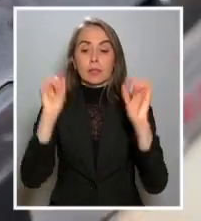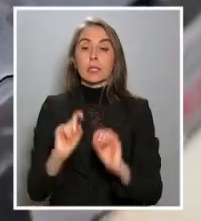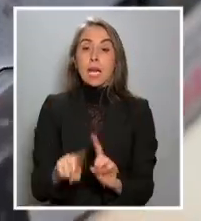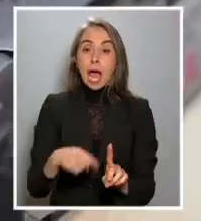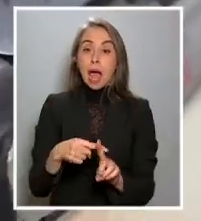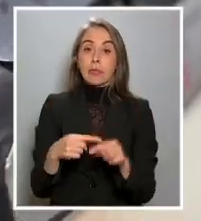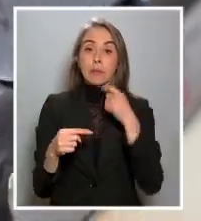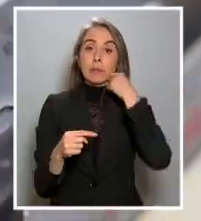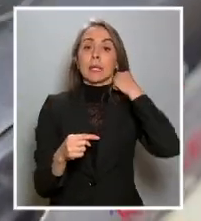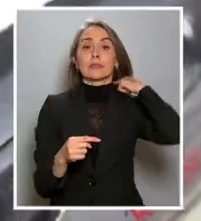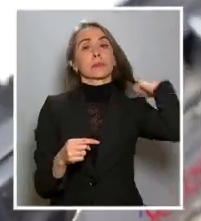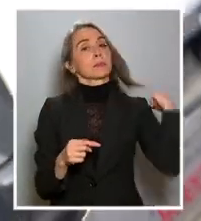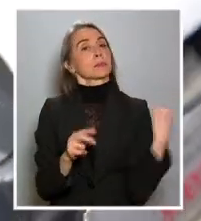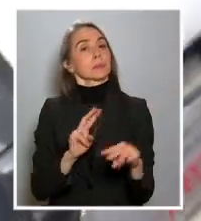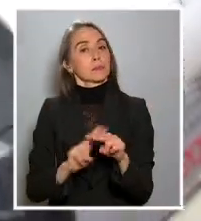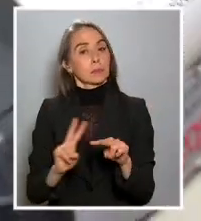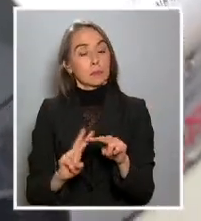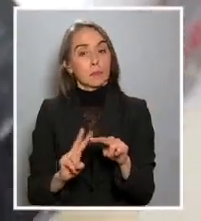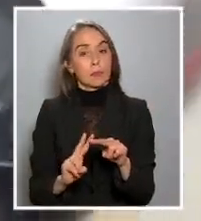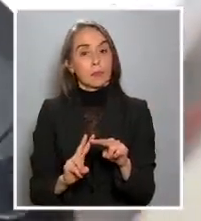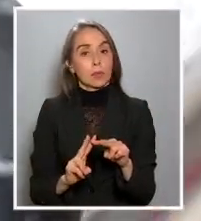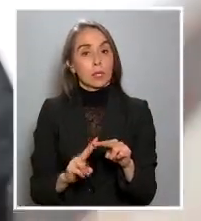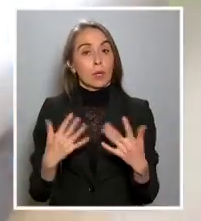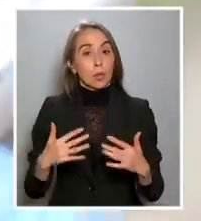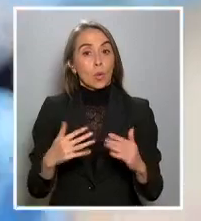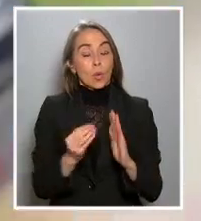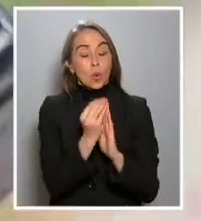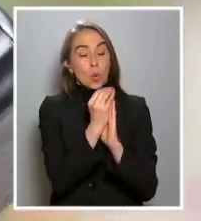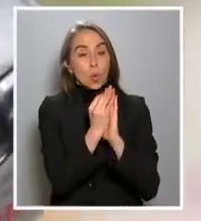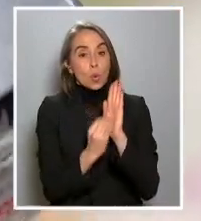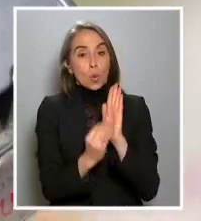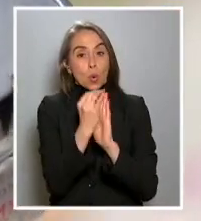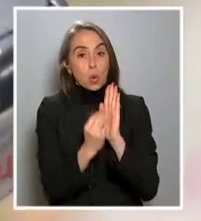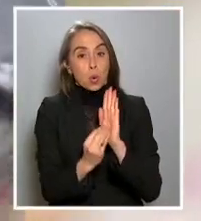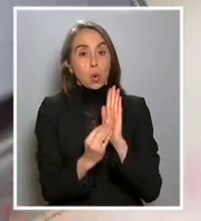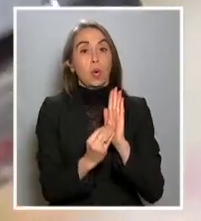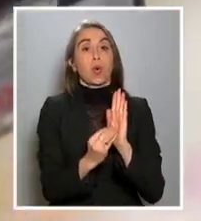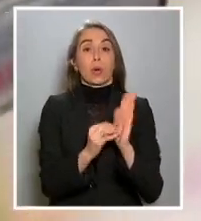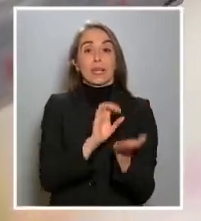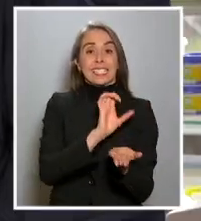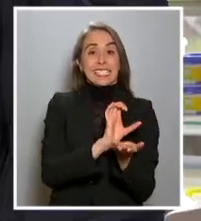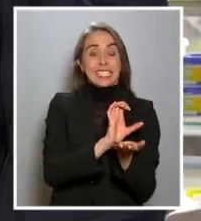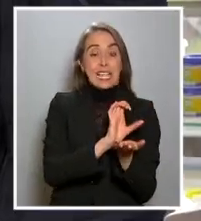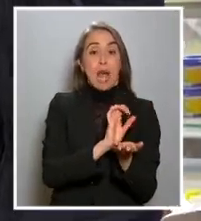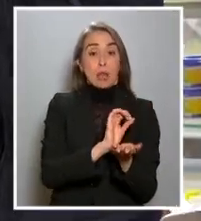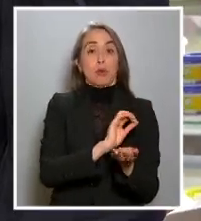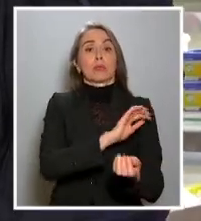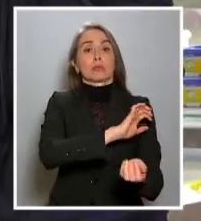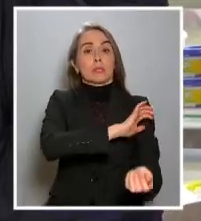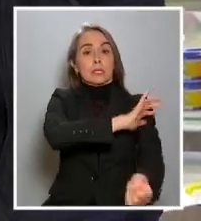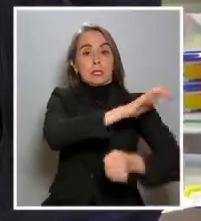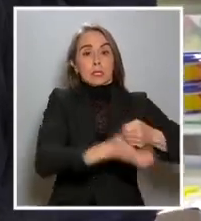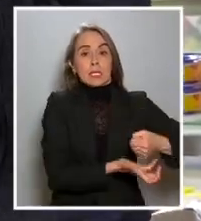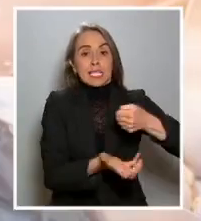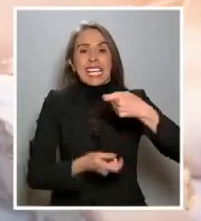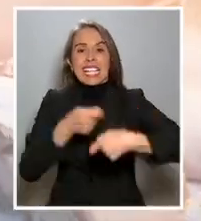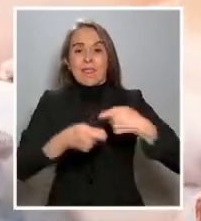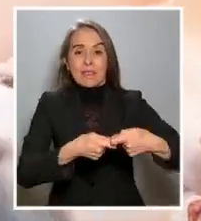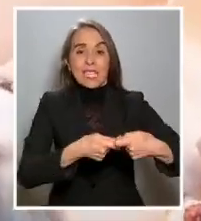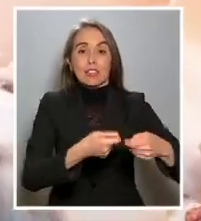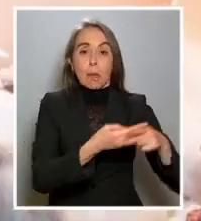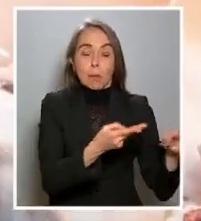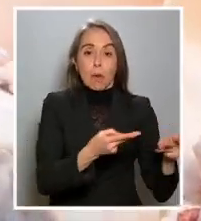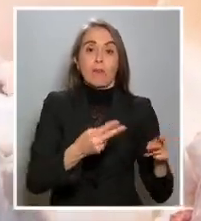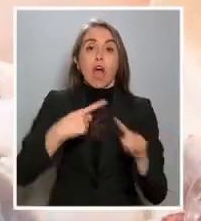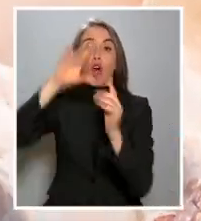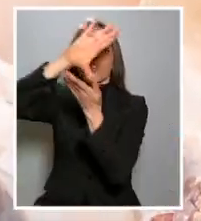Estamos ejecutando una ambiciosa cartera de inversión pública y la inversión extranjera es la